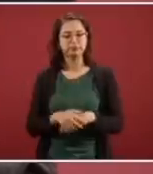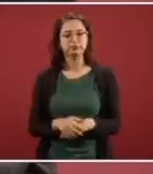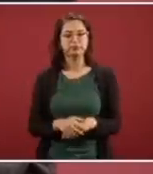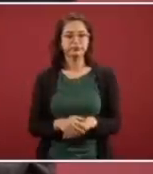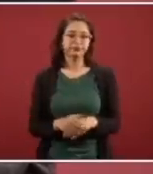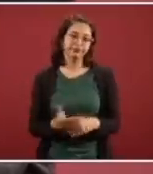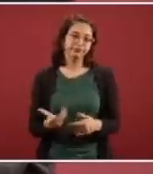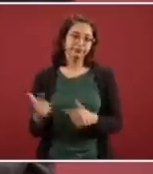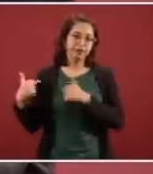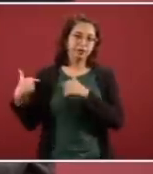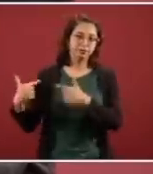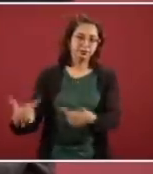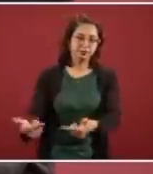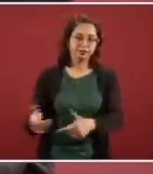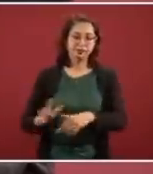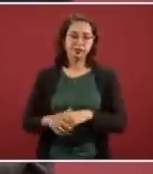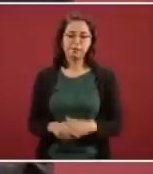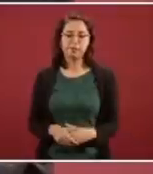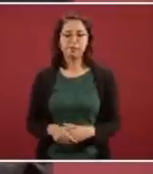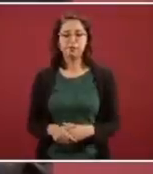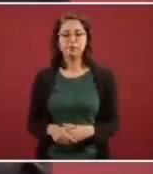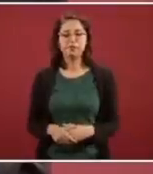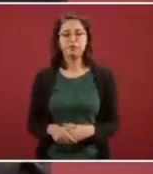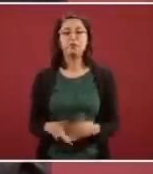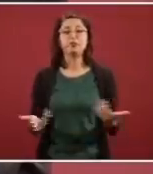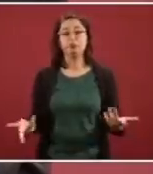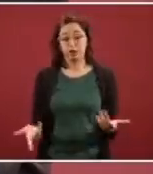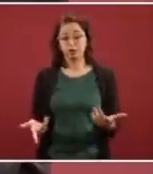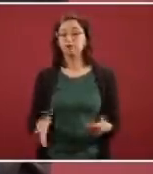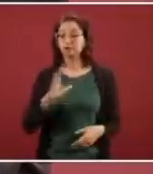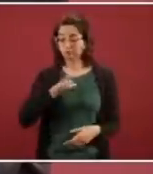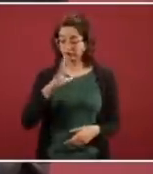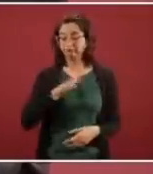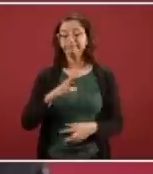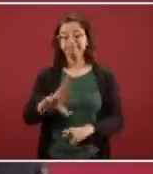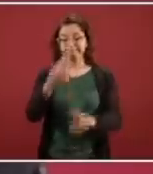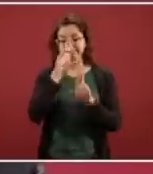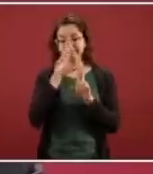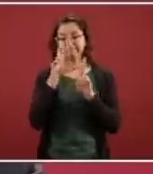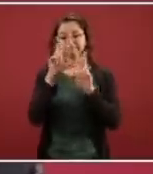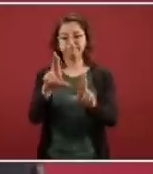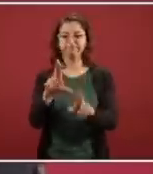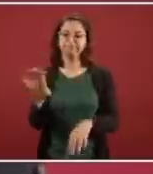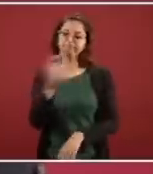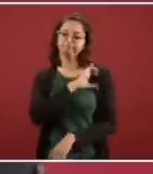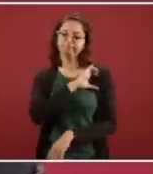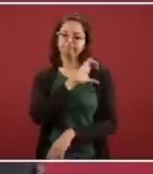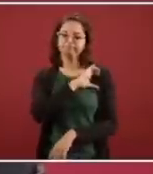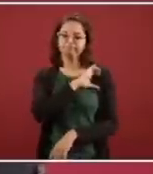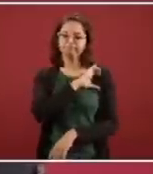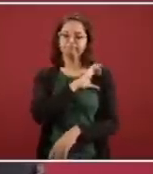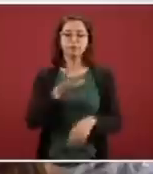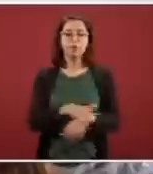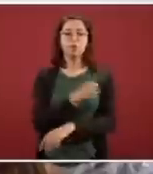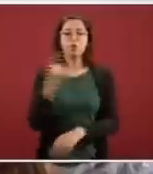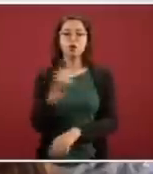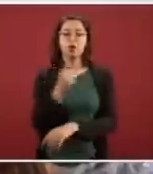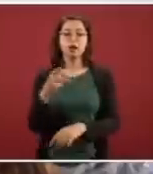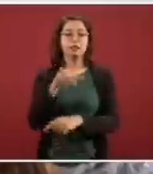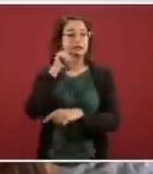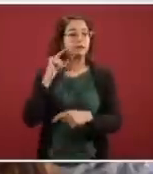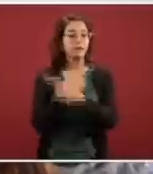el general Emiliano Zapata, que le tenemos mucho respeto, mucho afecto, por su